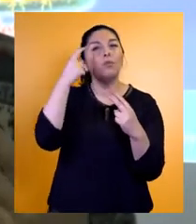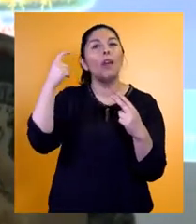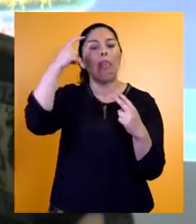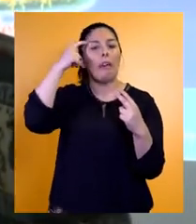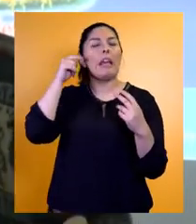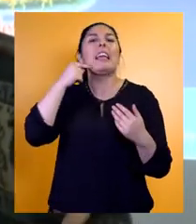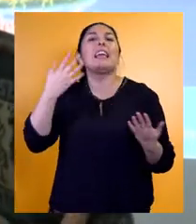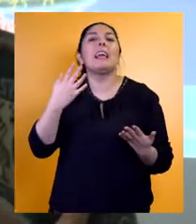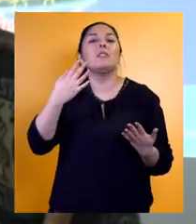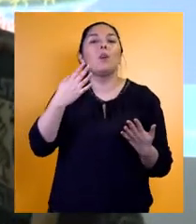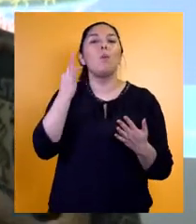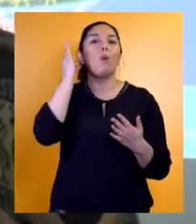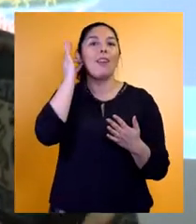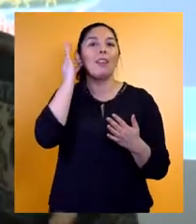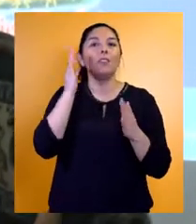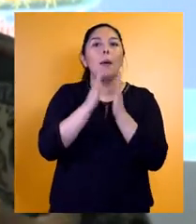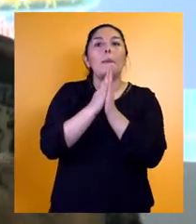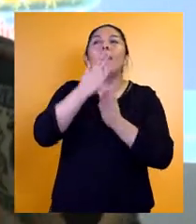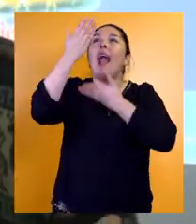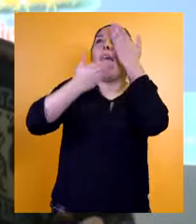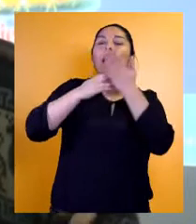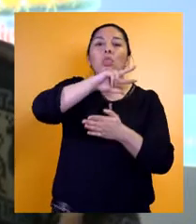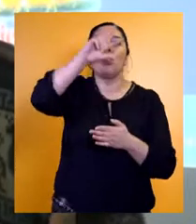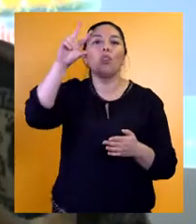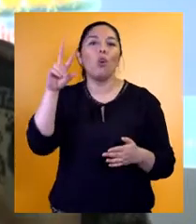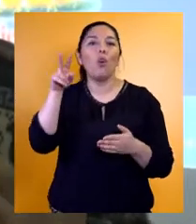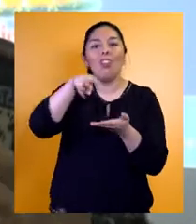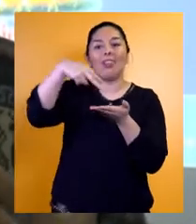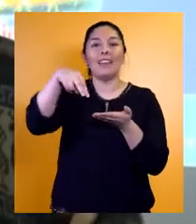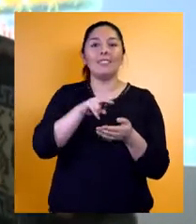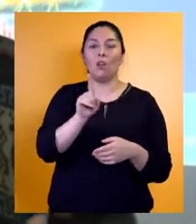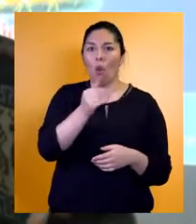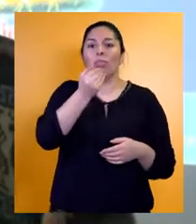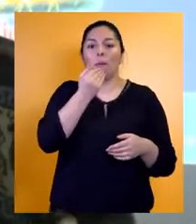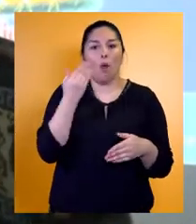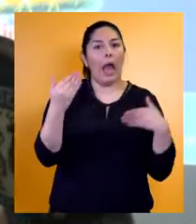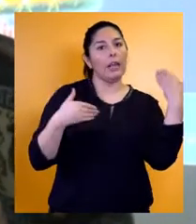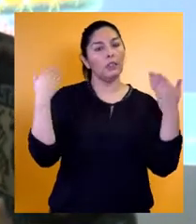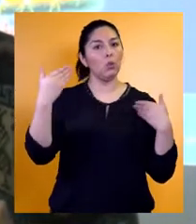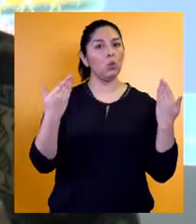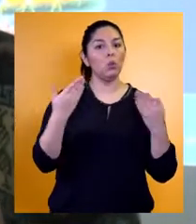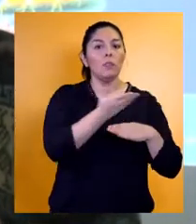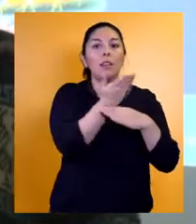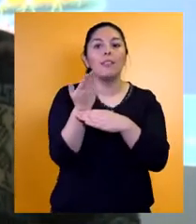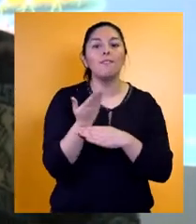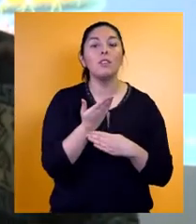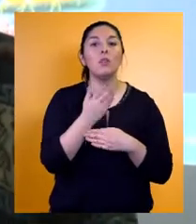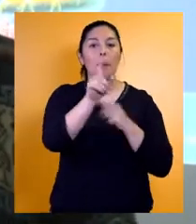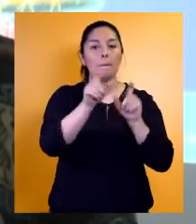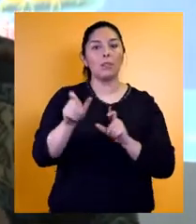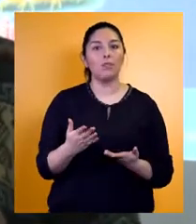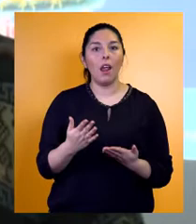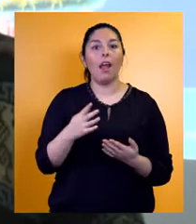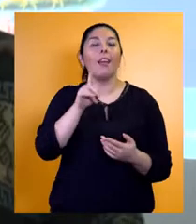mujer, glorificar a Dios no solo con el canto o la danza, sino con nuestro actuar solidario, compasivo hacia los